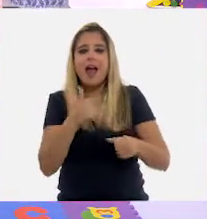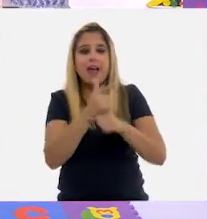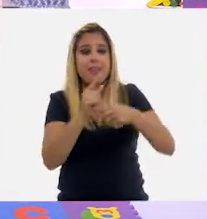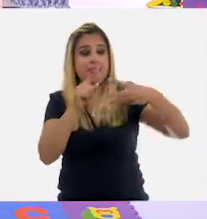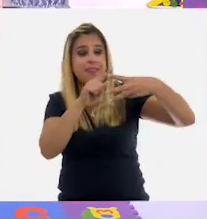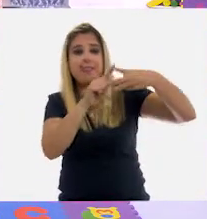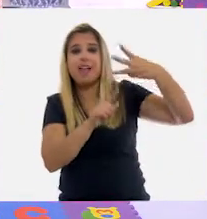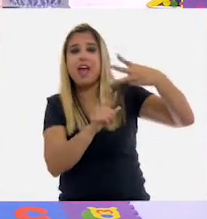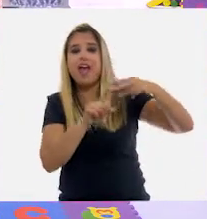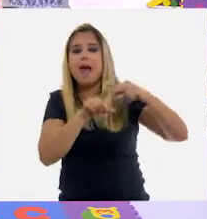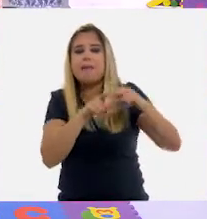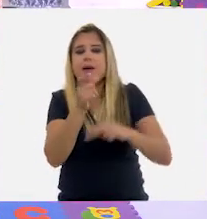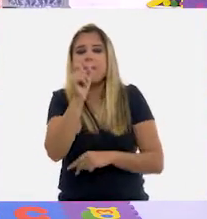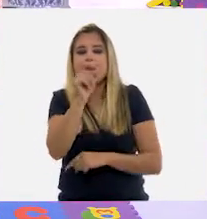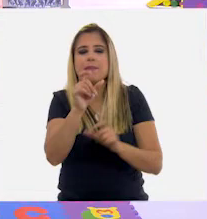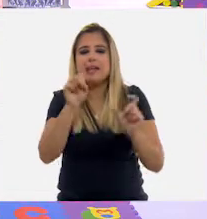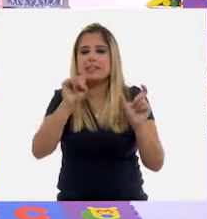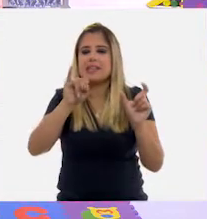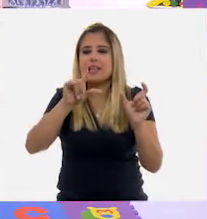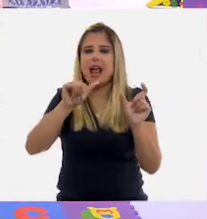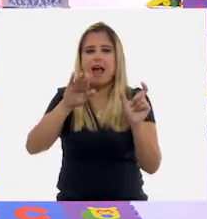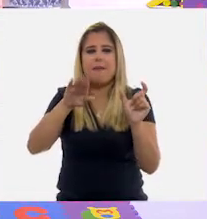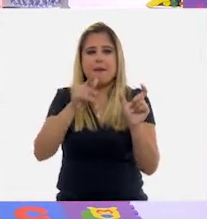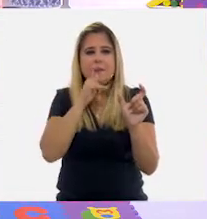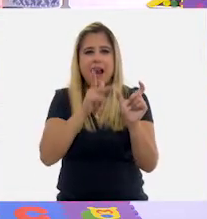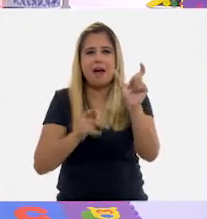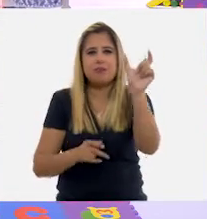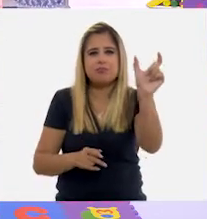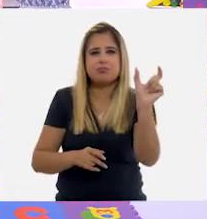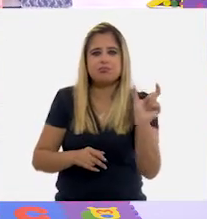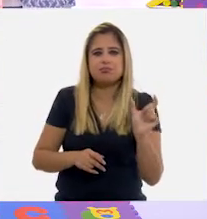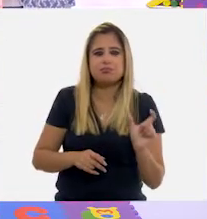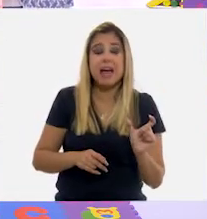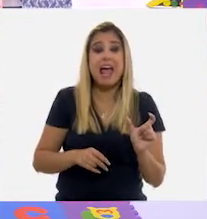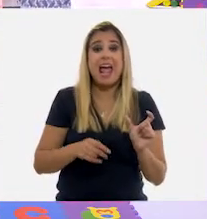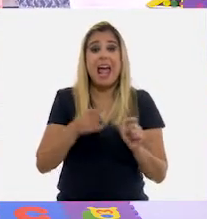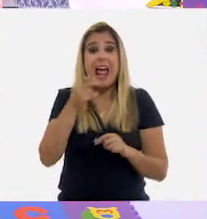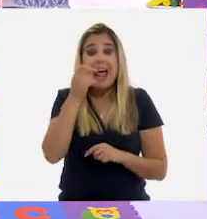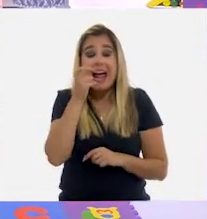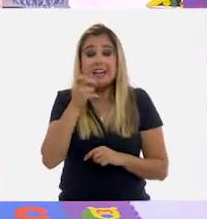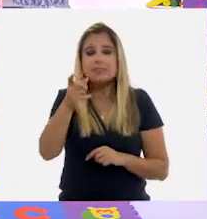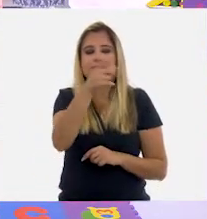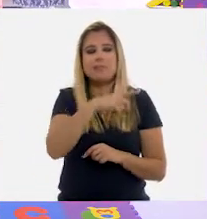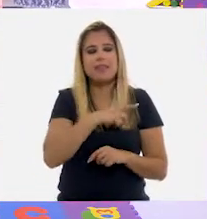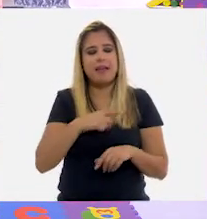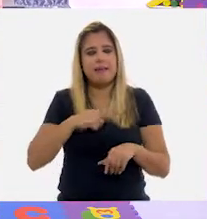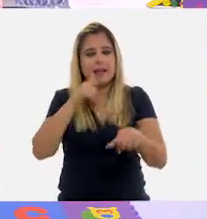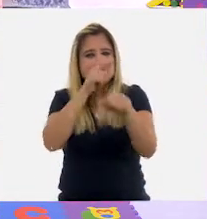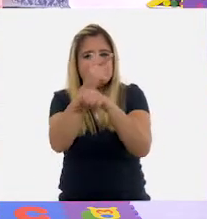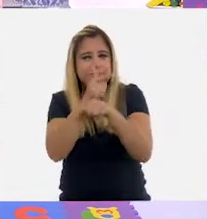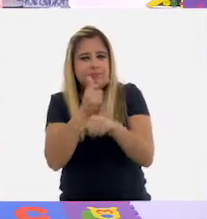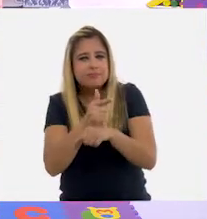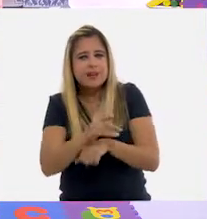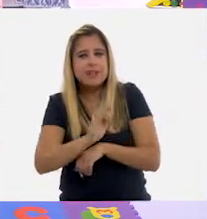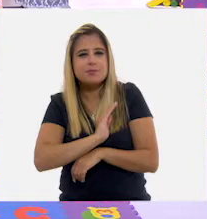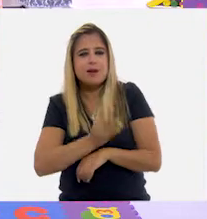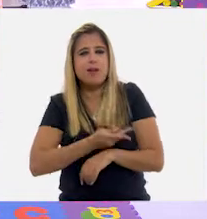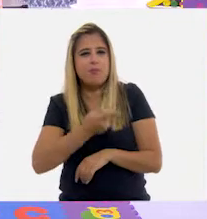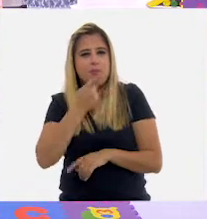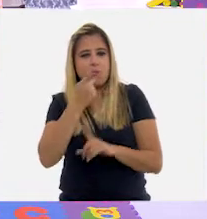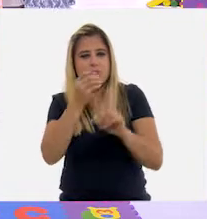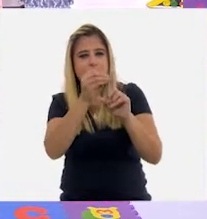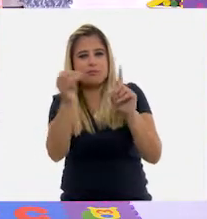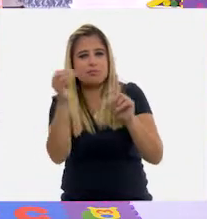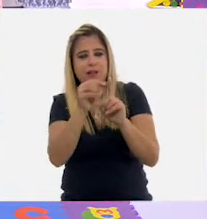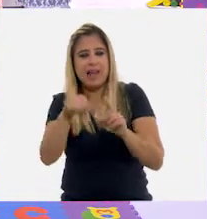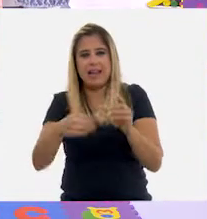tres inician con la misma sílaba, que eso es lo que tenemos que identificar el día de hoy